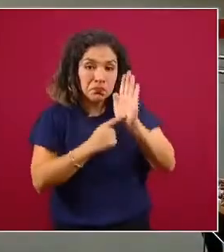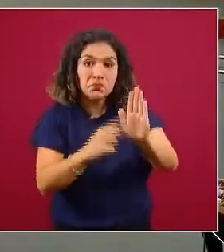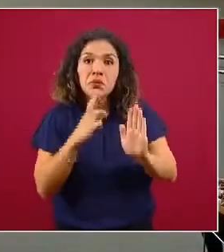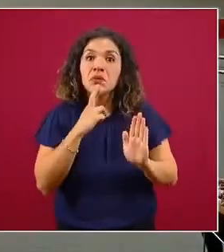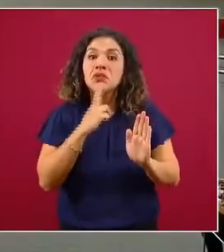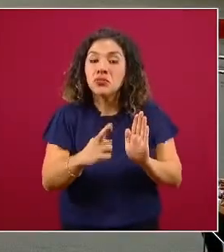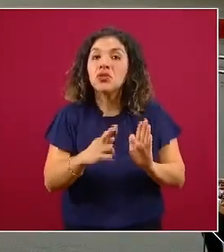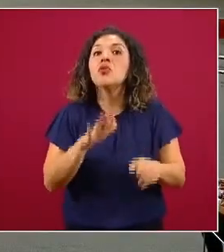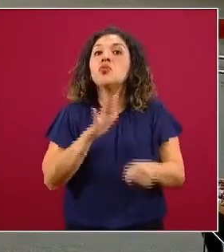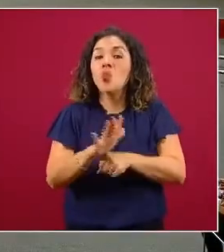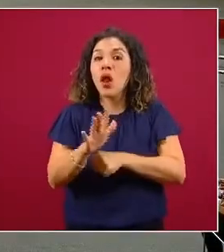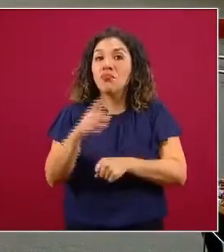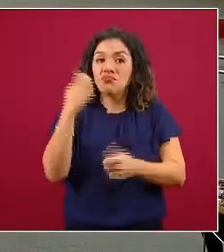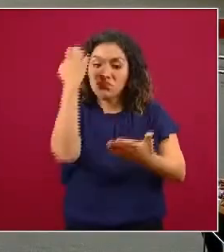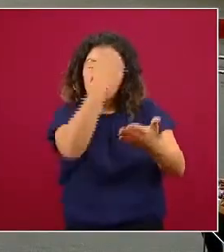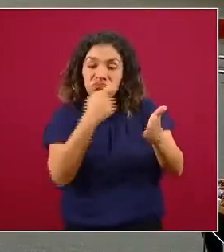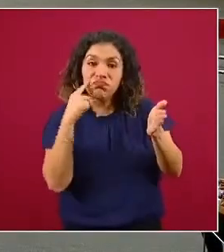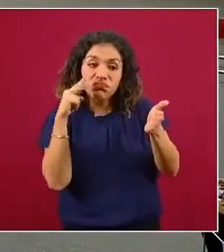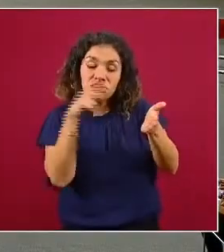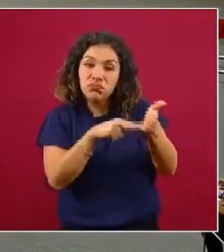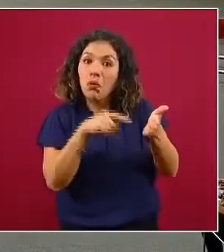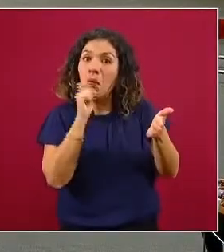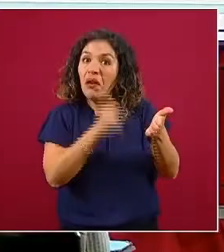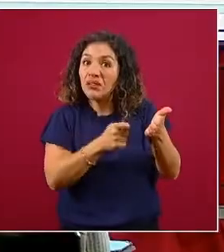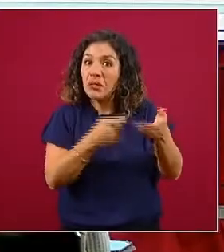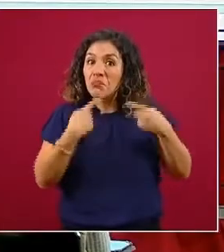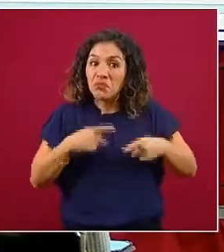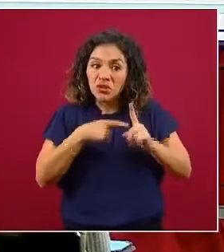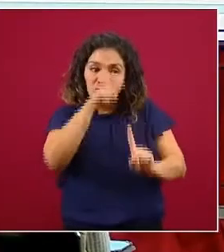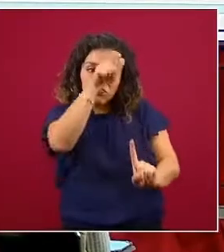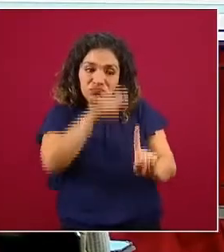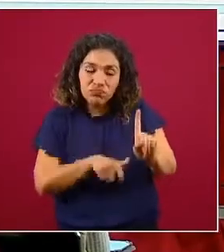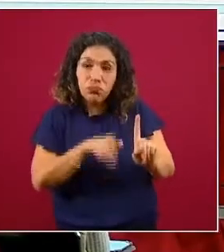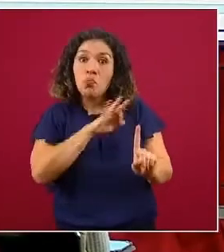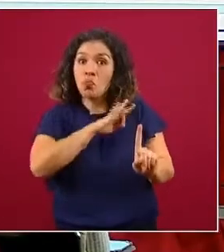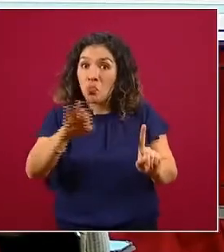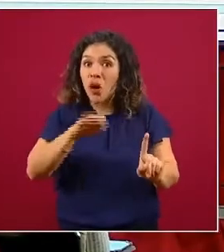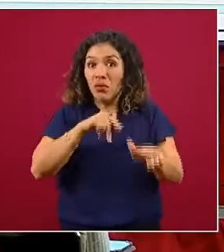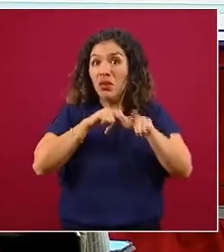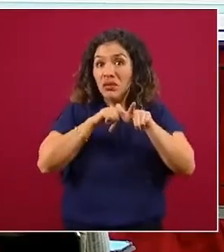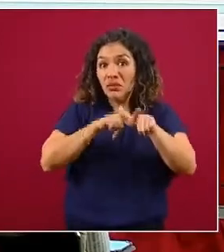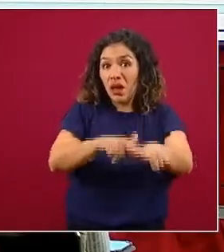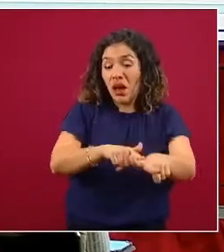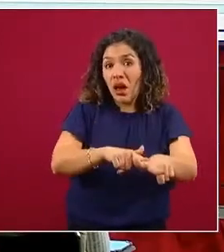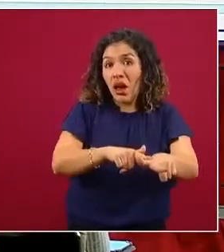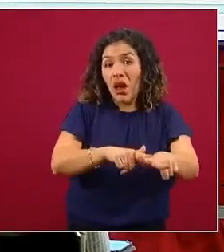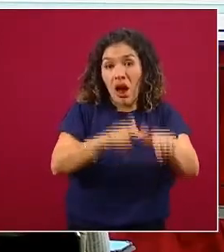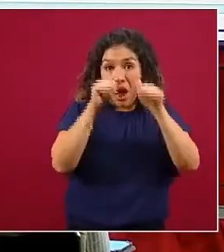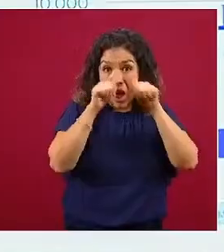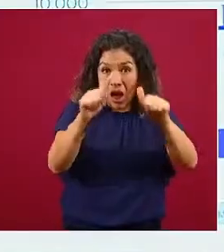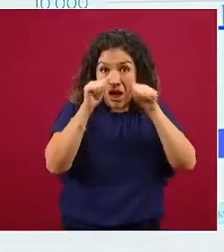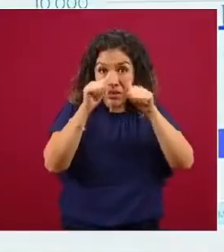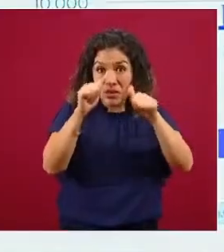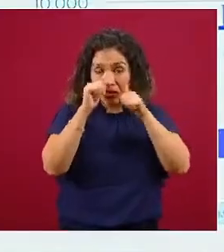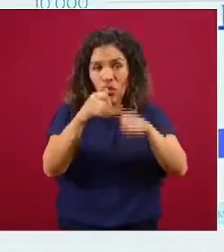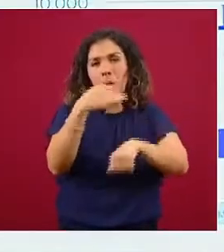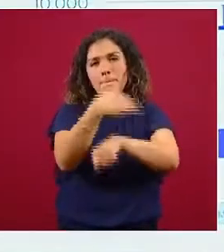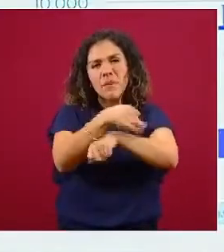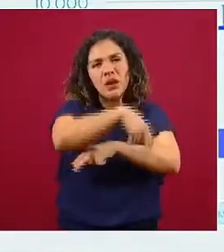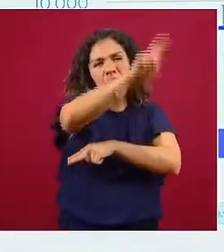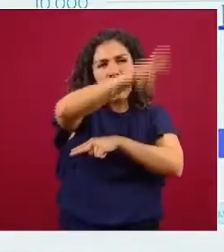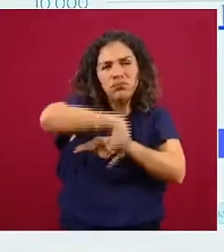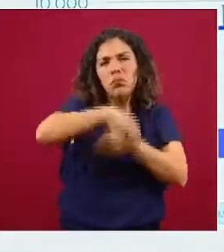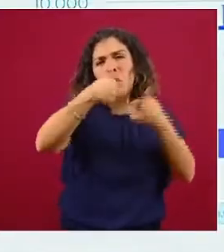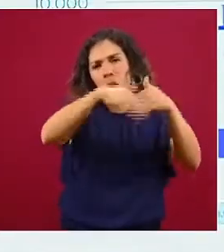del estadio clínico en el cual se encuentran, si pueden continuar su atención de manera ambulatoria en